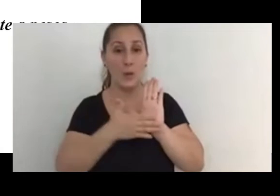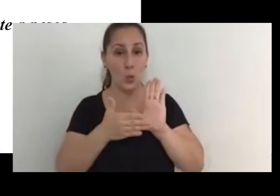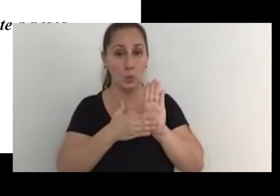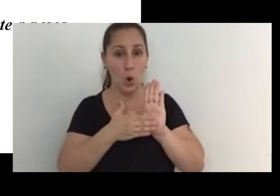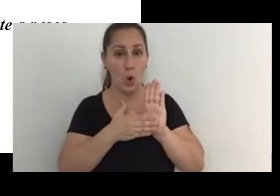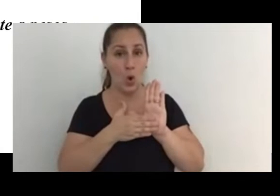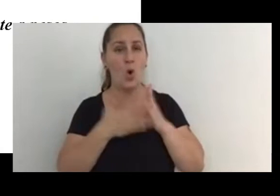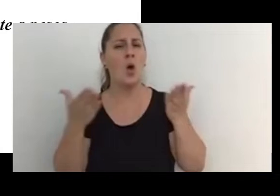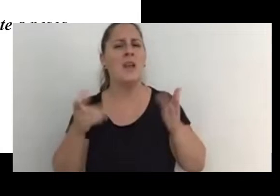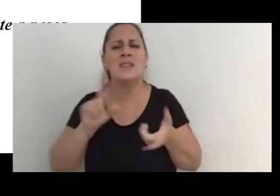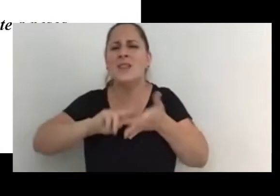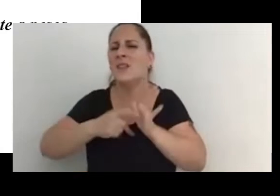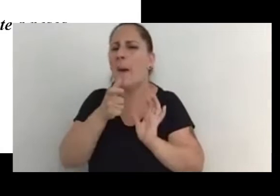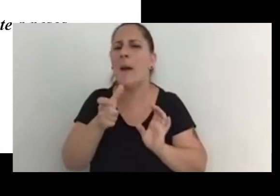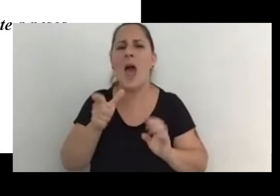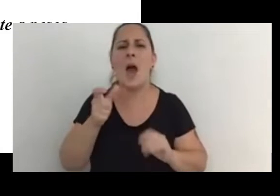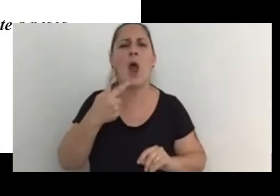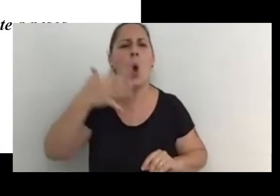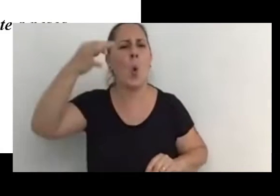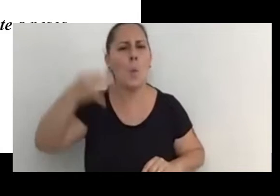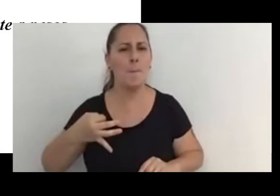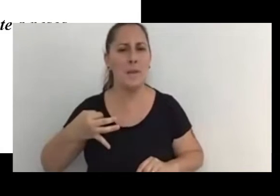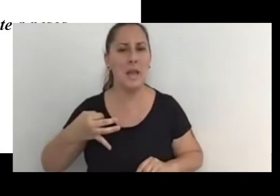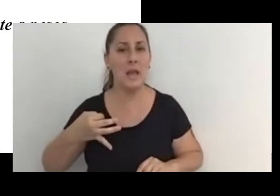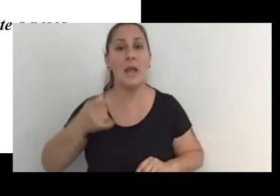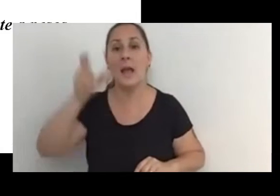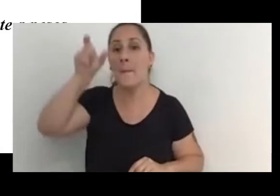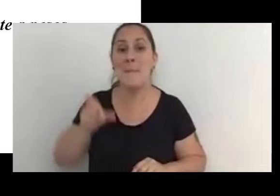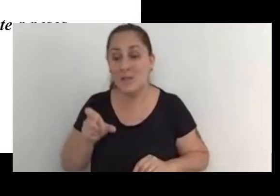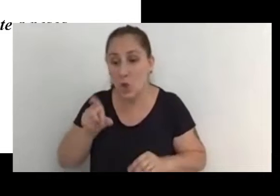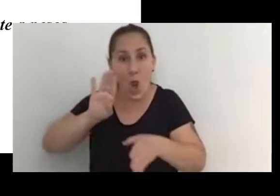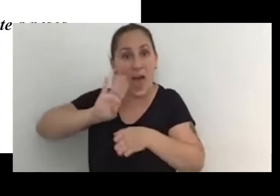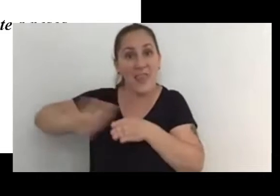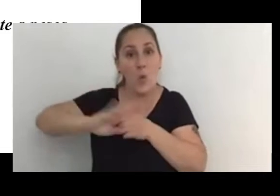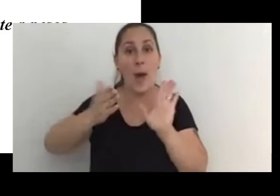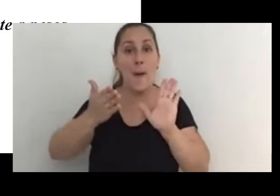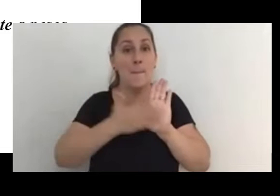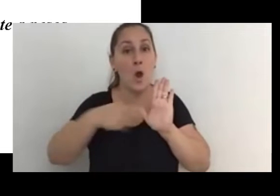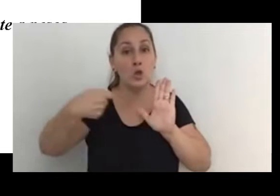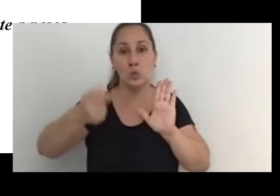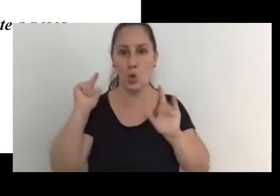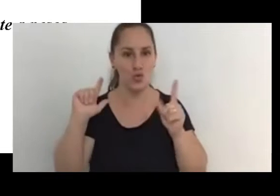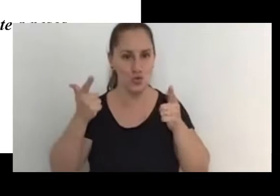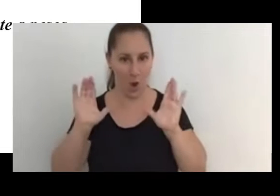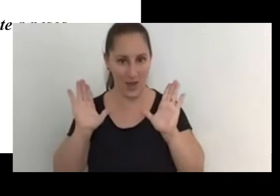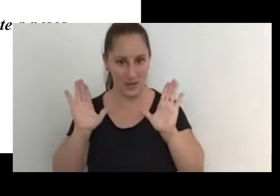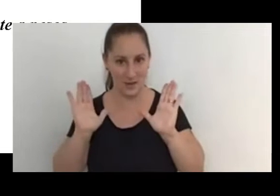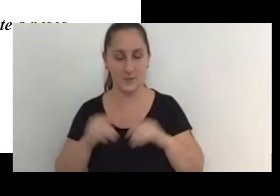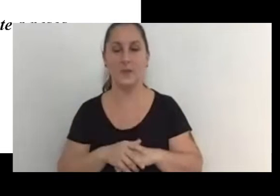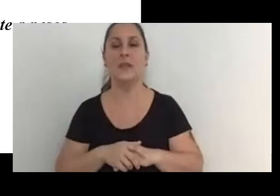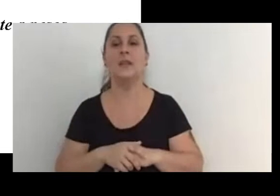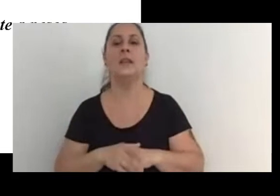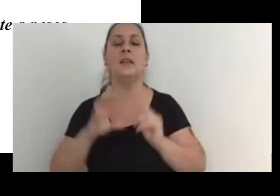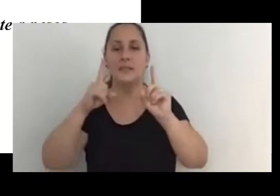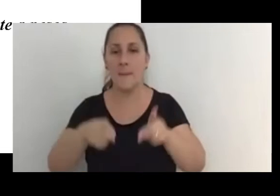llamamos cumplidor? Aquel que no tenga deuda de monotributo y que además hubiera